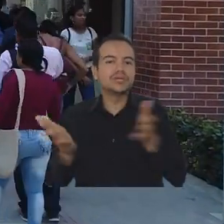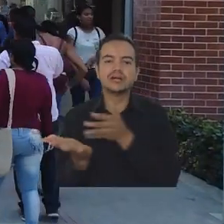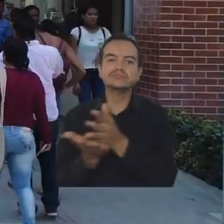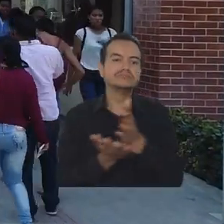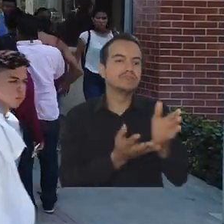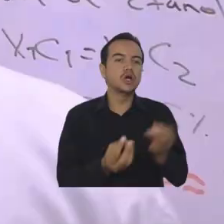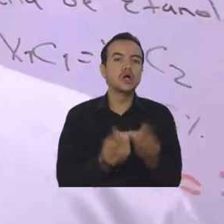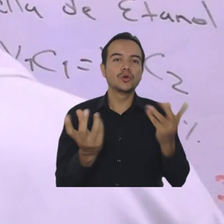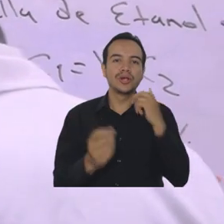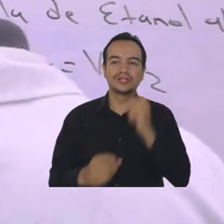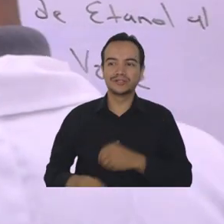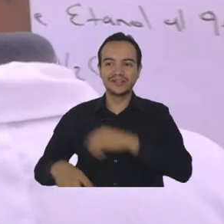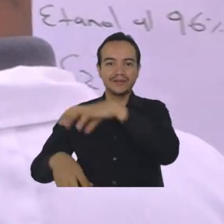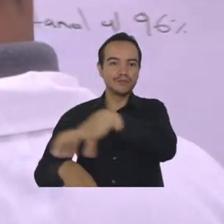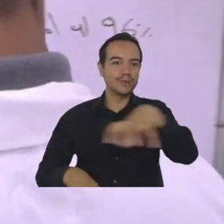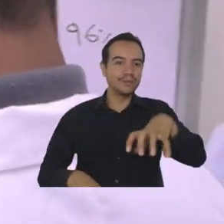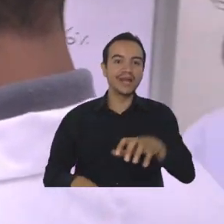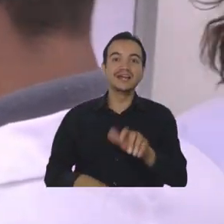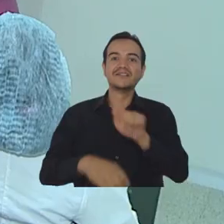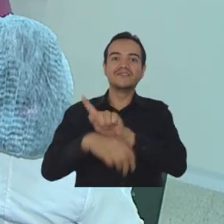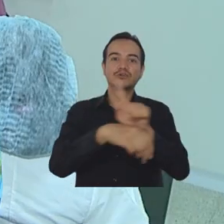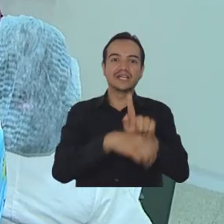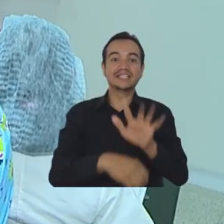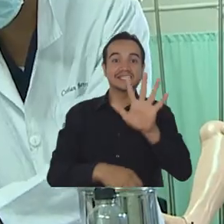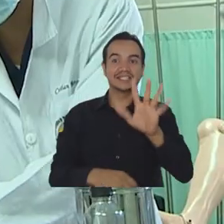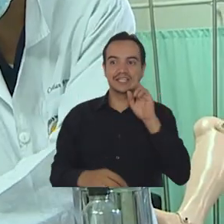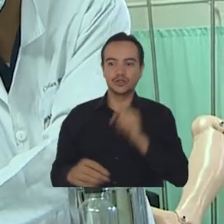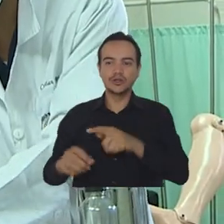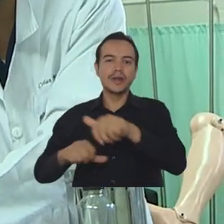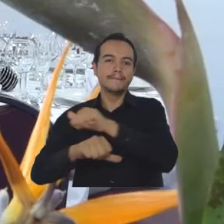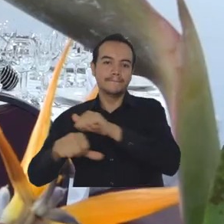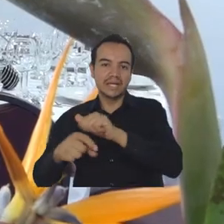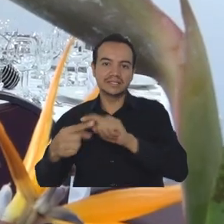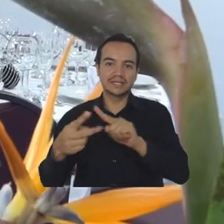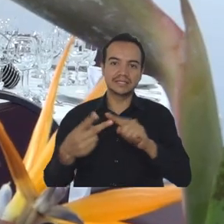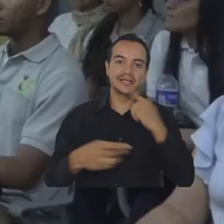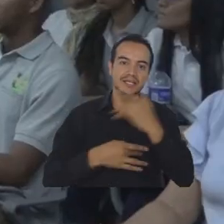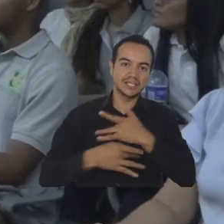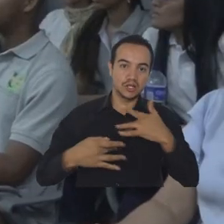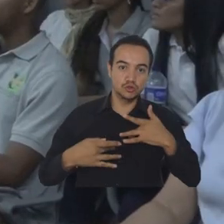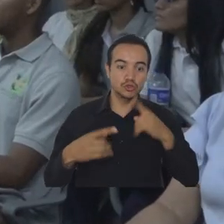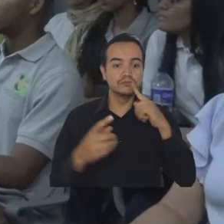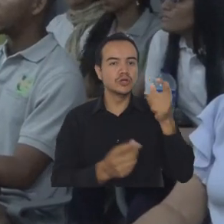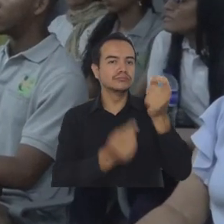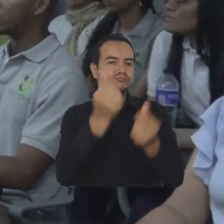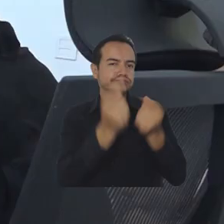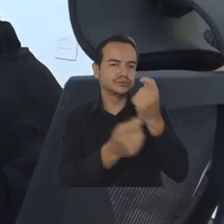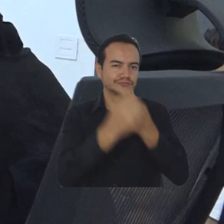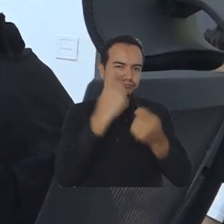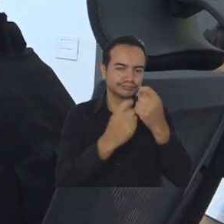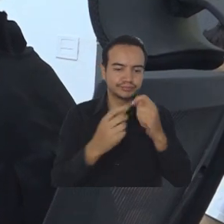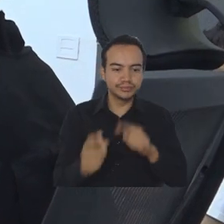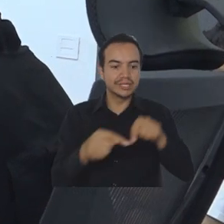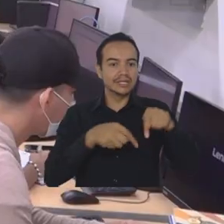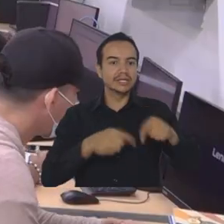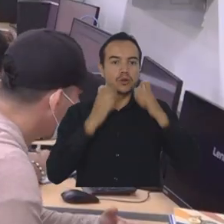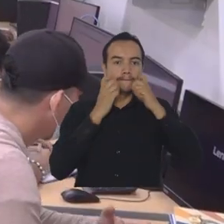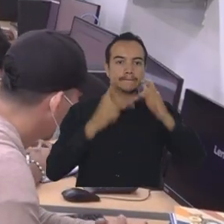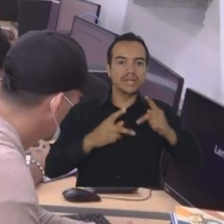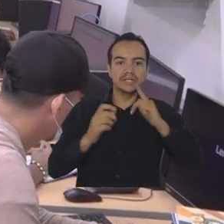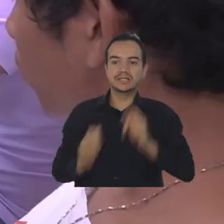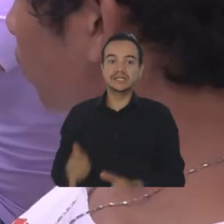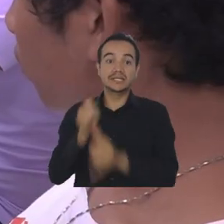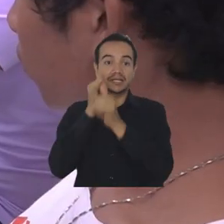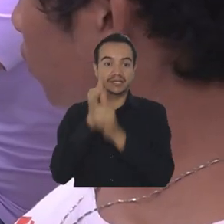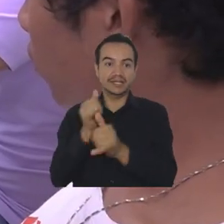de programas en cinco facultades. Ciencias básicas, ciencias de la salud, ciencias empresariales y económicas, facultad de humanidades y